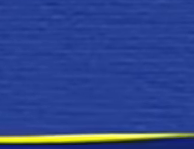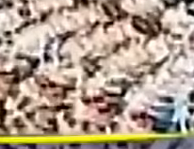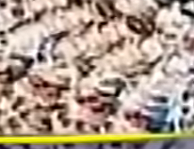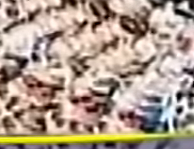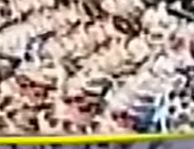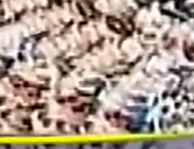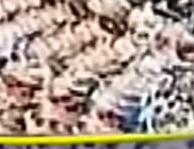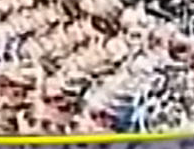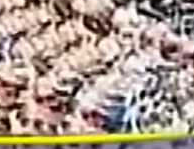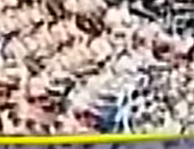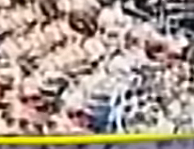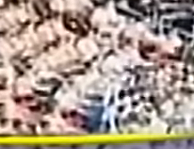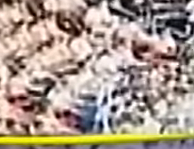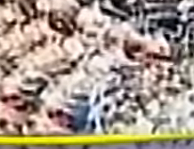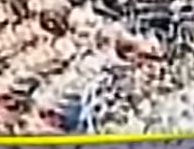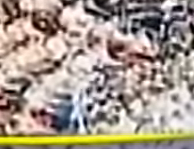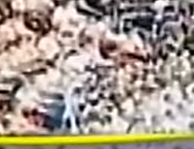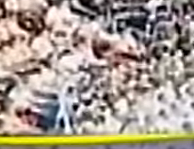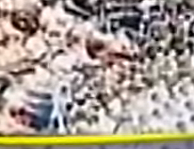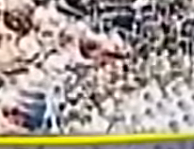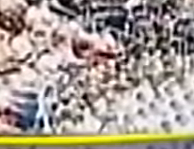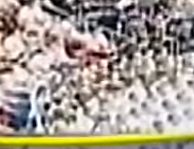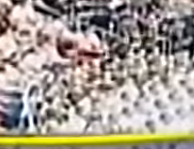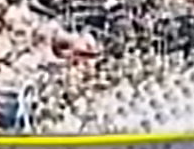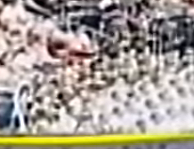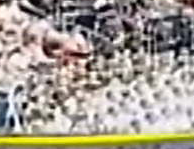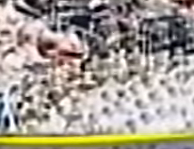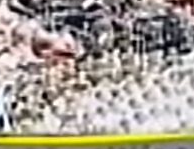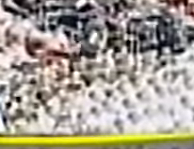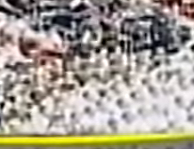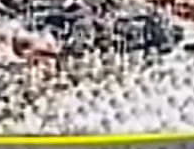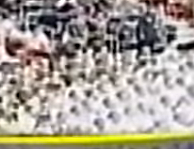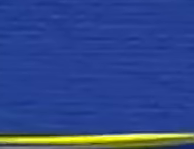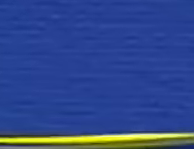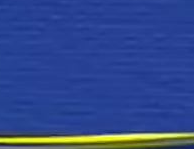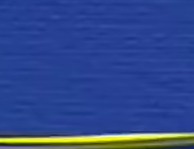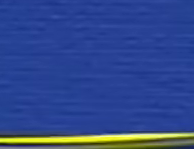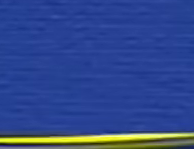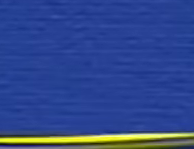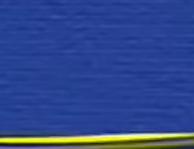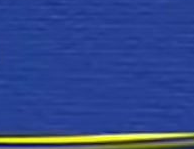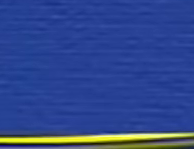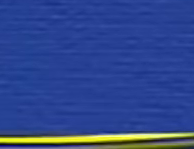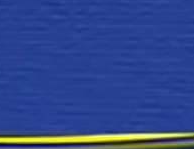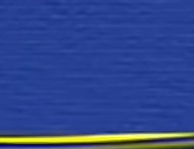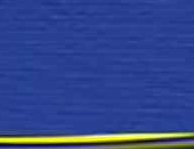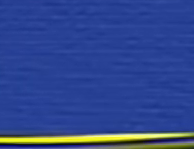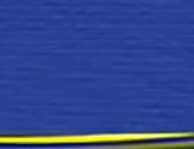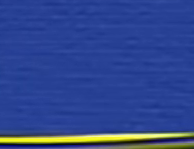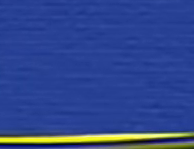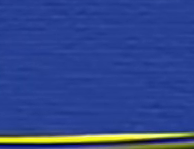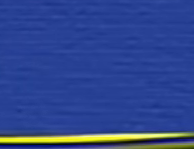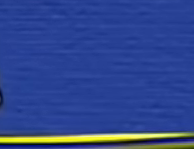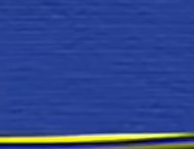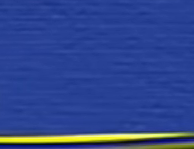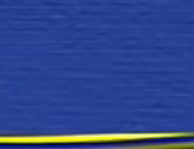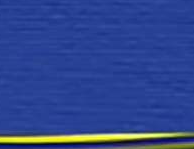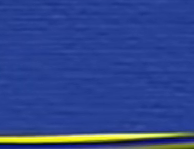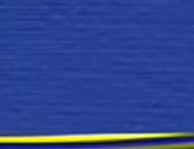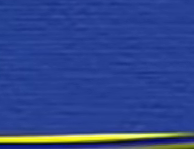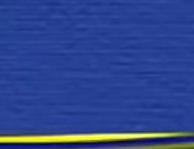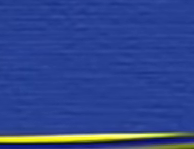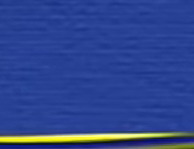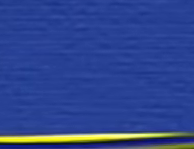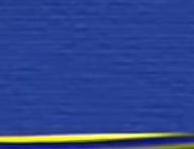Es una voracidad, pero asombrosa, la del Imperio Británico. Y bueno, mi comandante en jefe, ya vemos en el